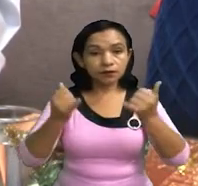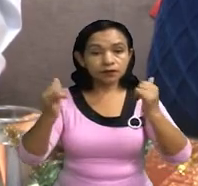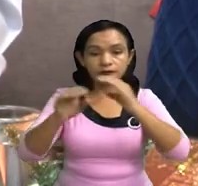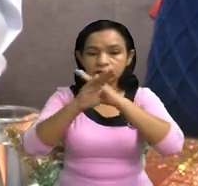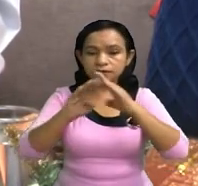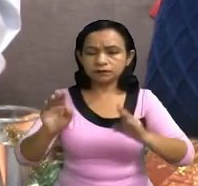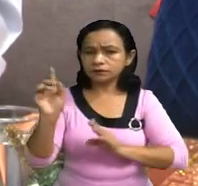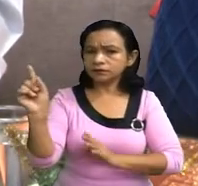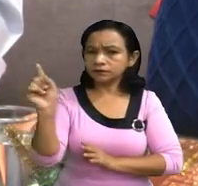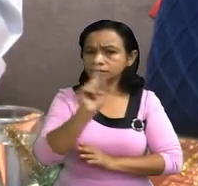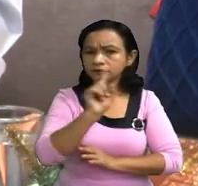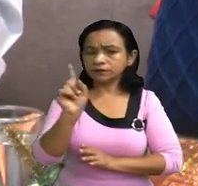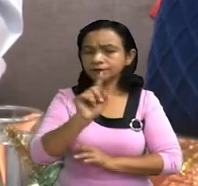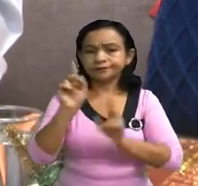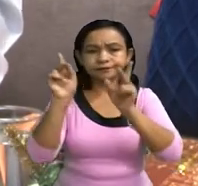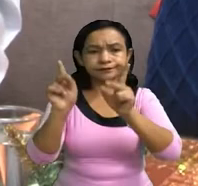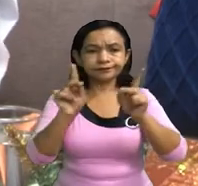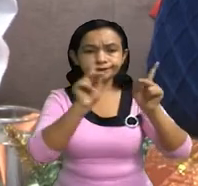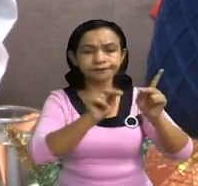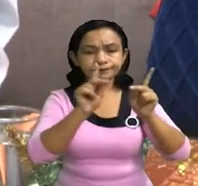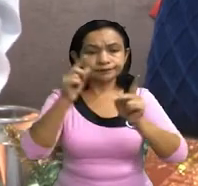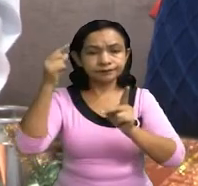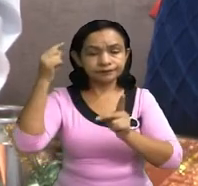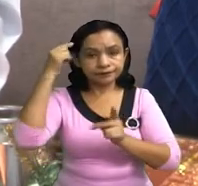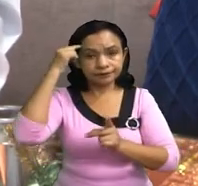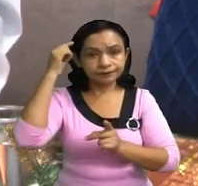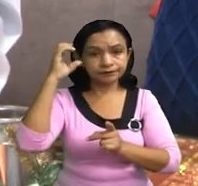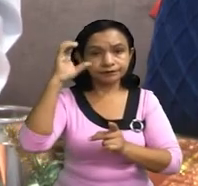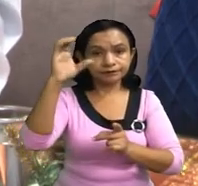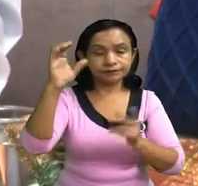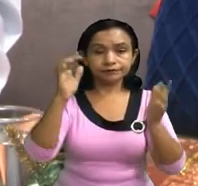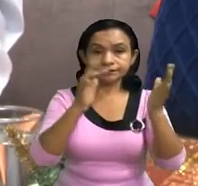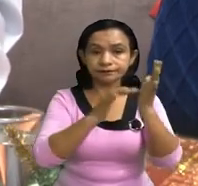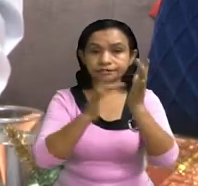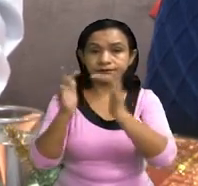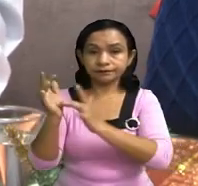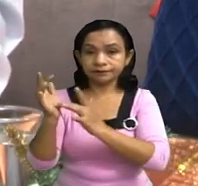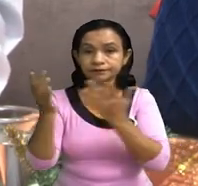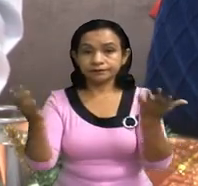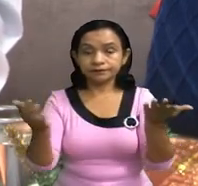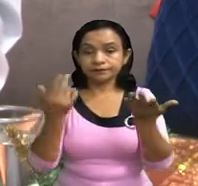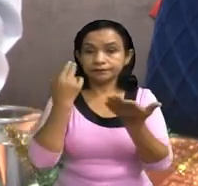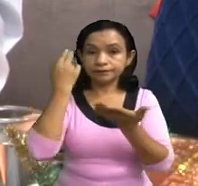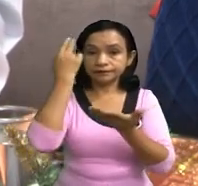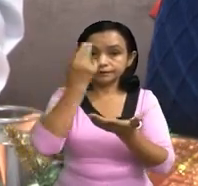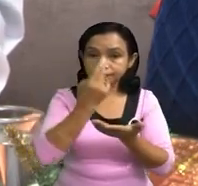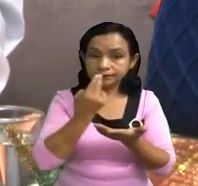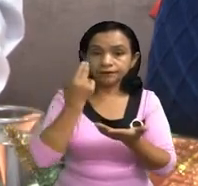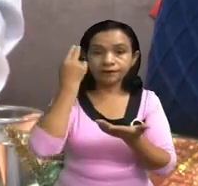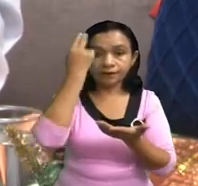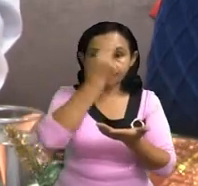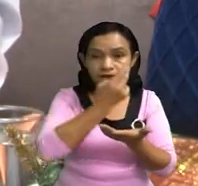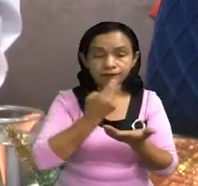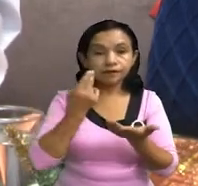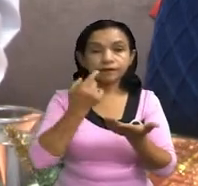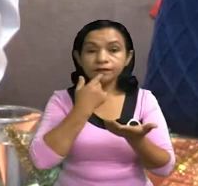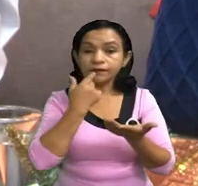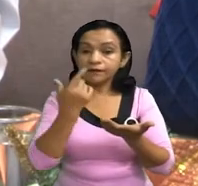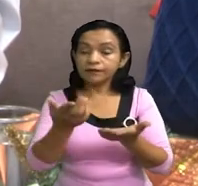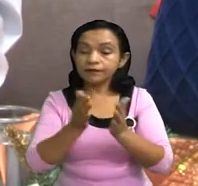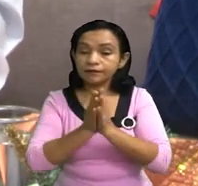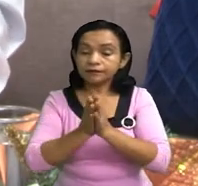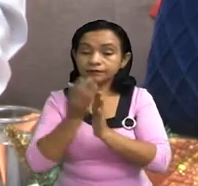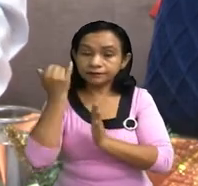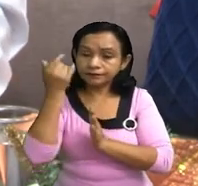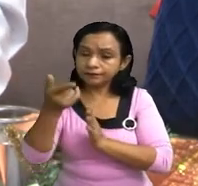lo tanto los cristianos, habiendo sido consultados, se nos ha pedido opinión,